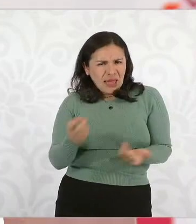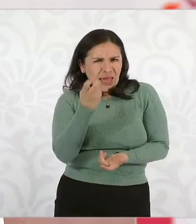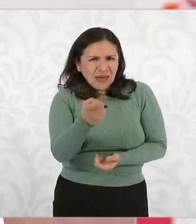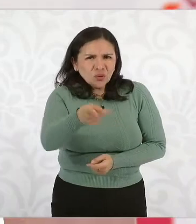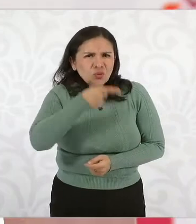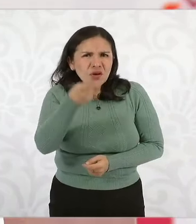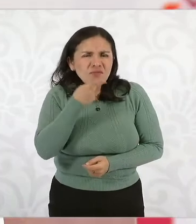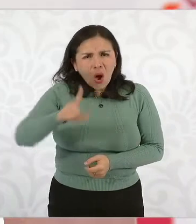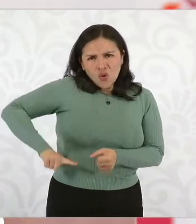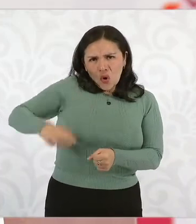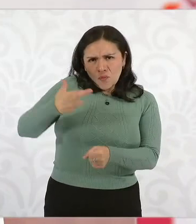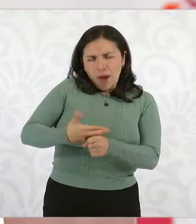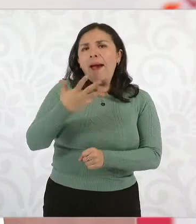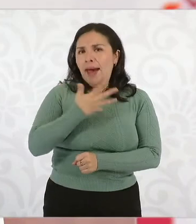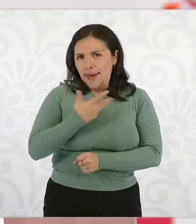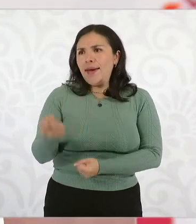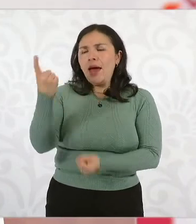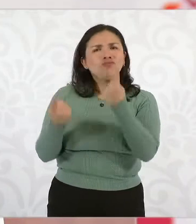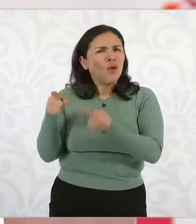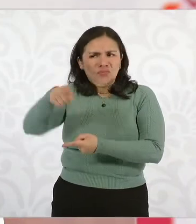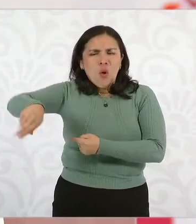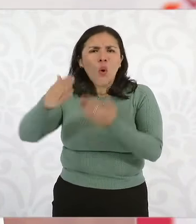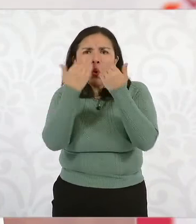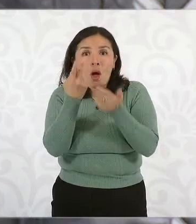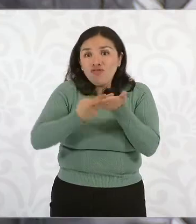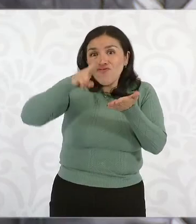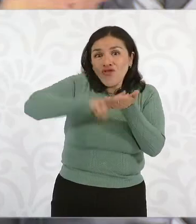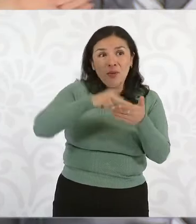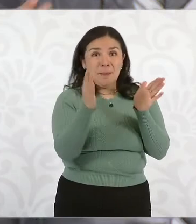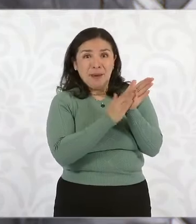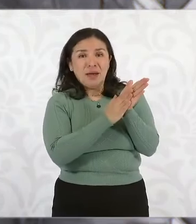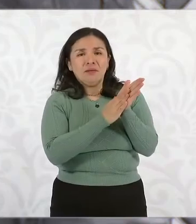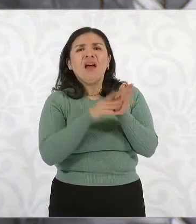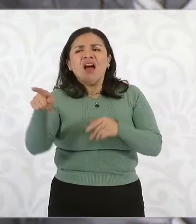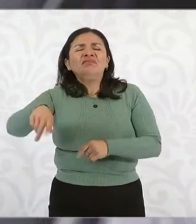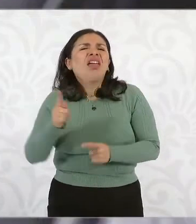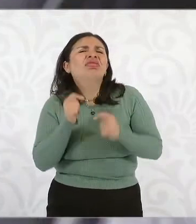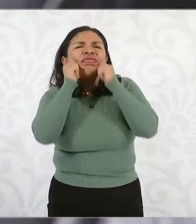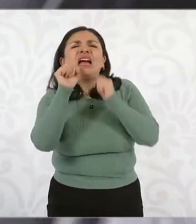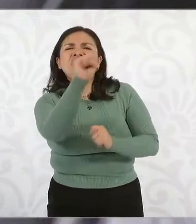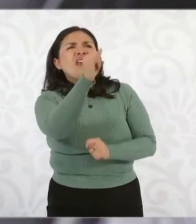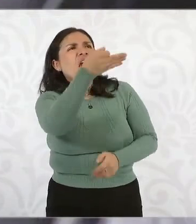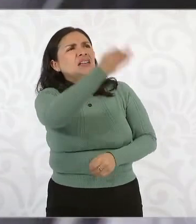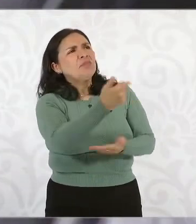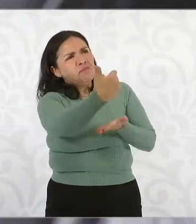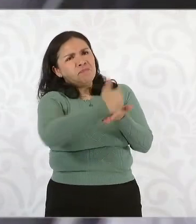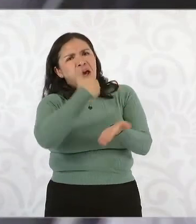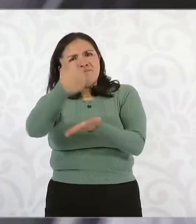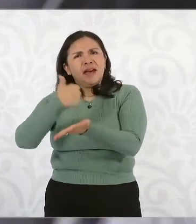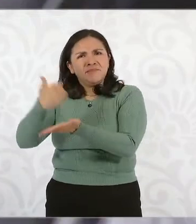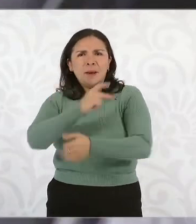gobernantes mexicanos que no tienen doble nacionalidad, que le abren la puerta a la injerencia extranjera.